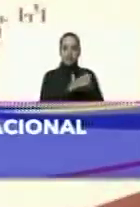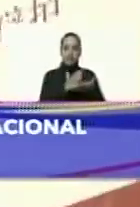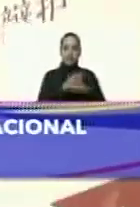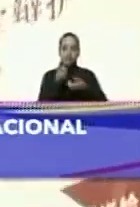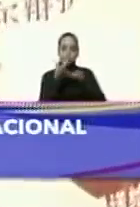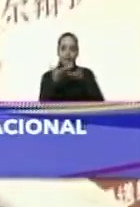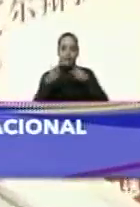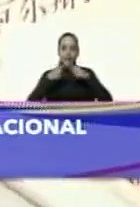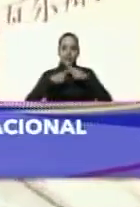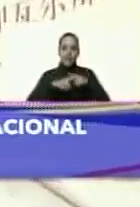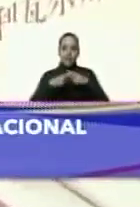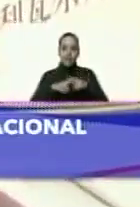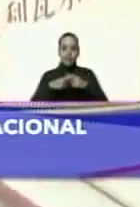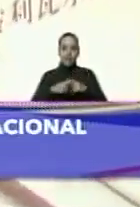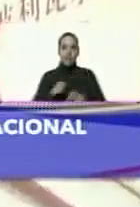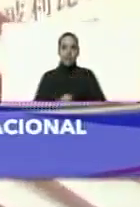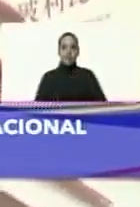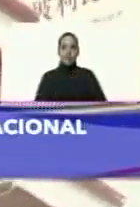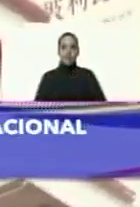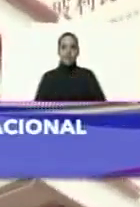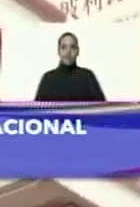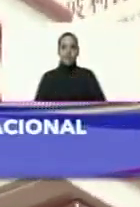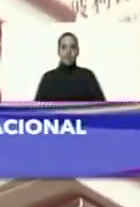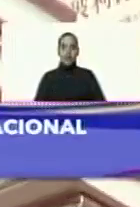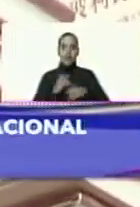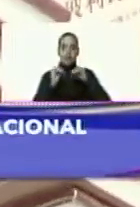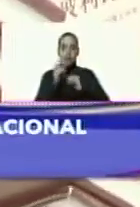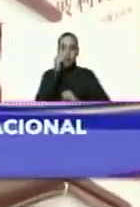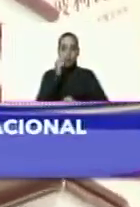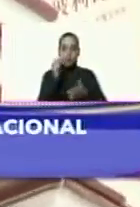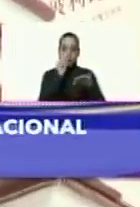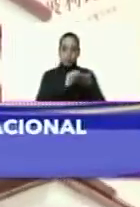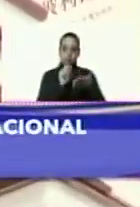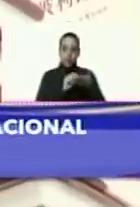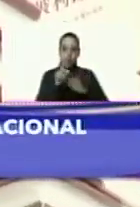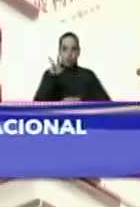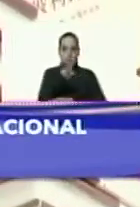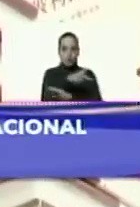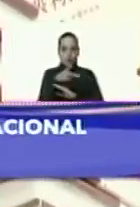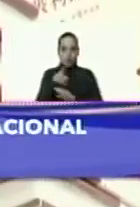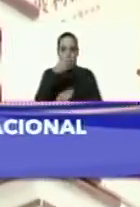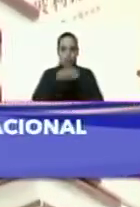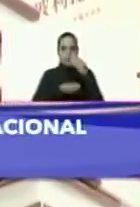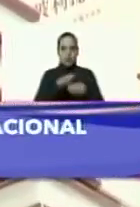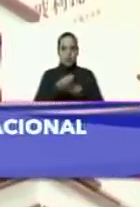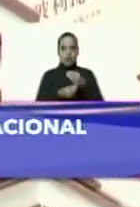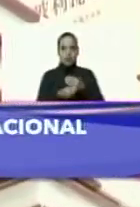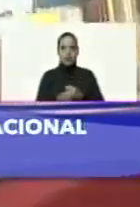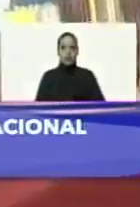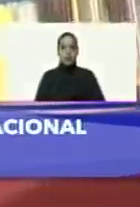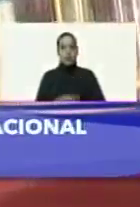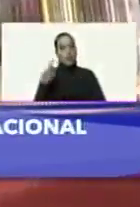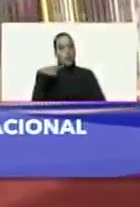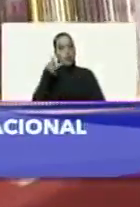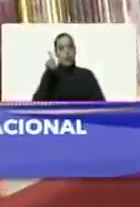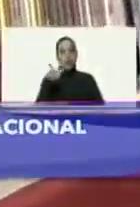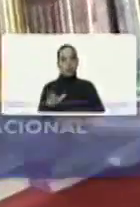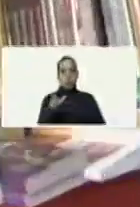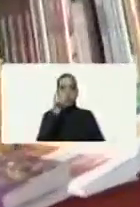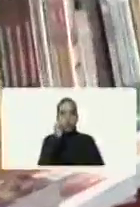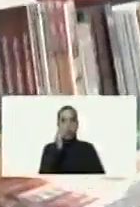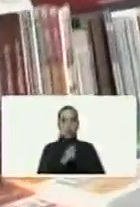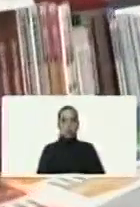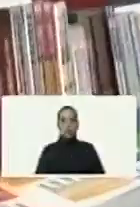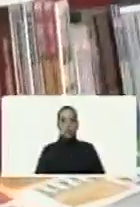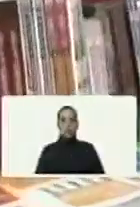y talleres. El reconocido escritor chino Aji, el poeta Cai Tianxin, el historietista Zhuang